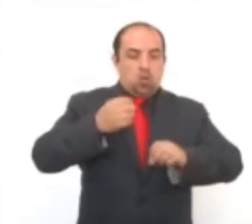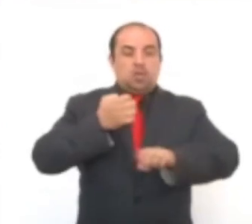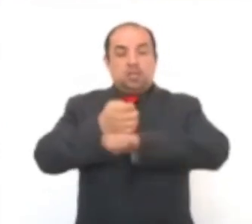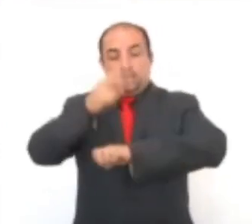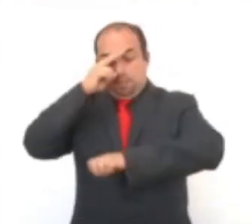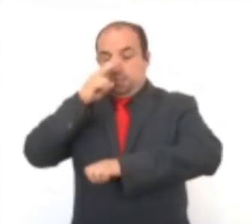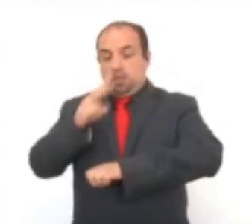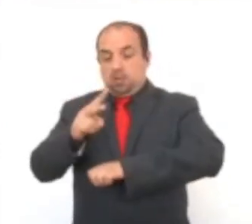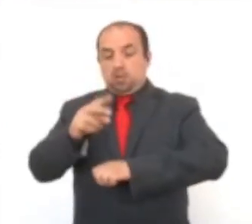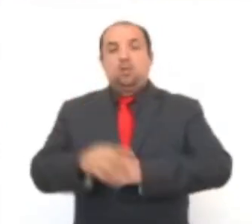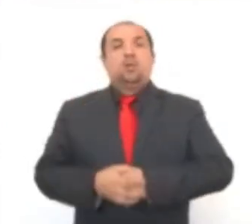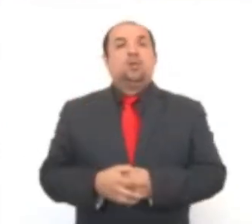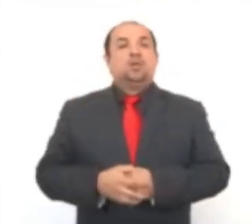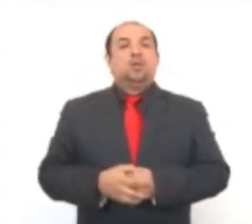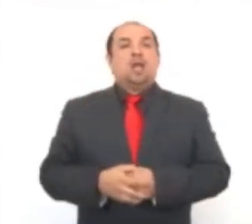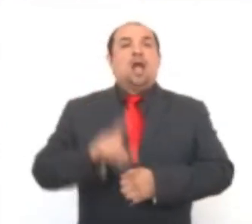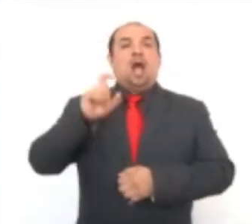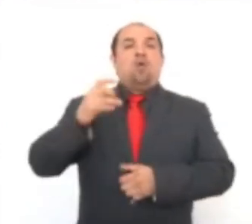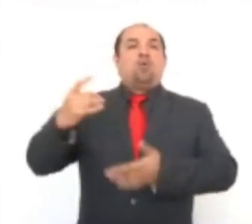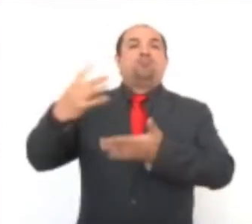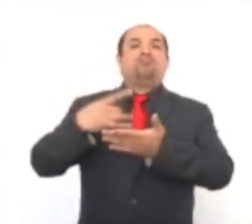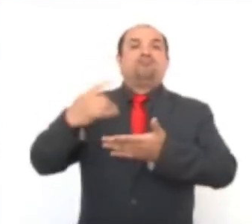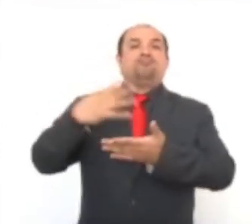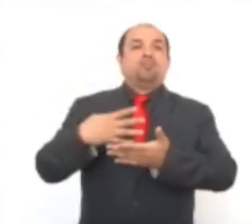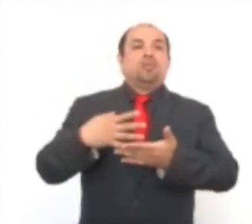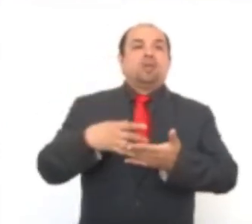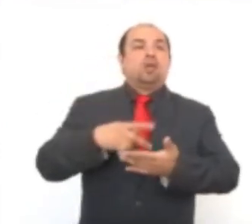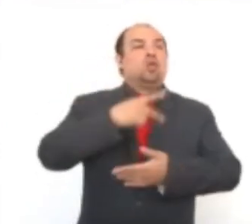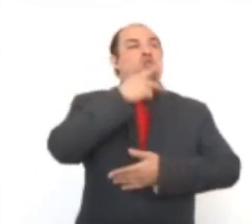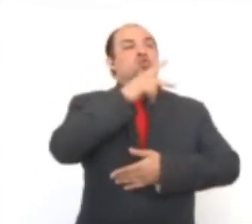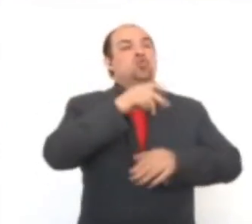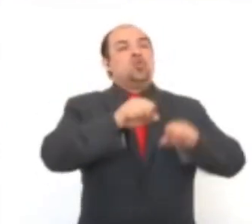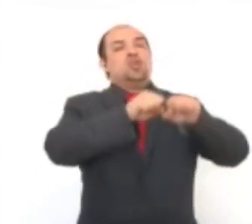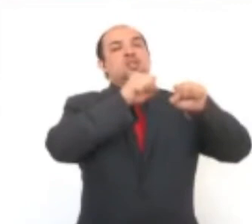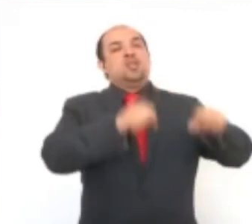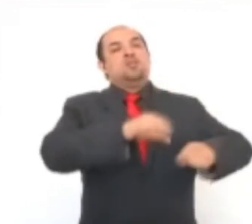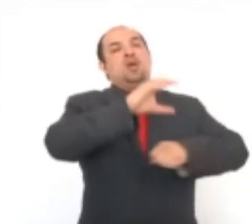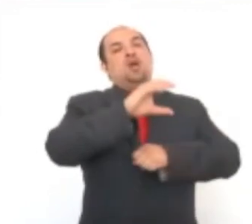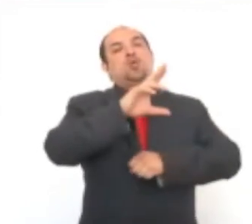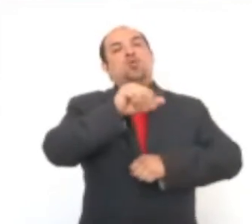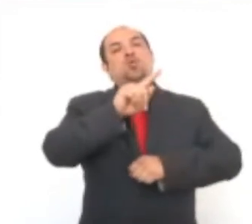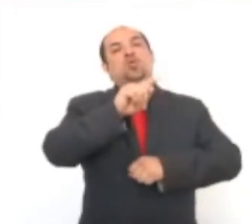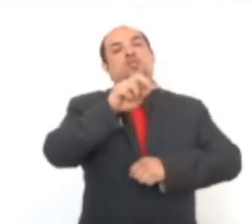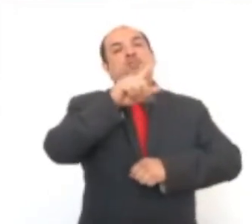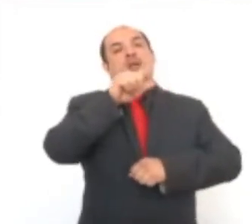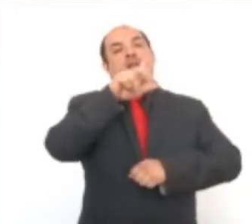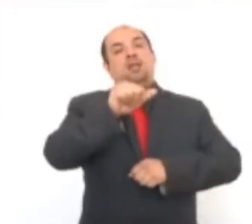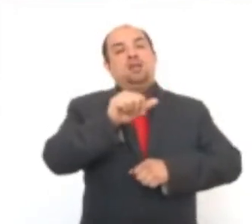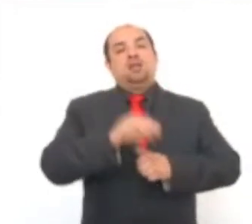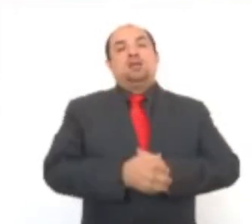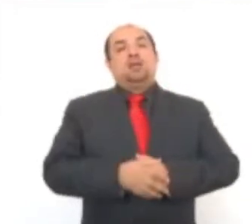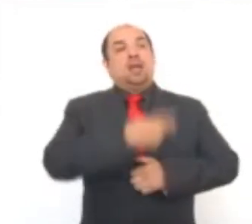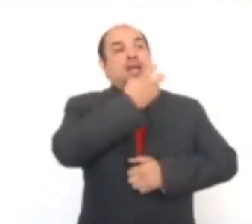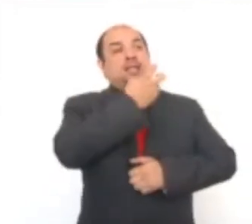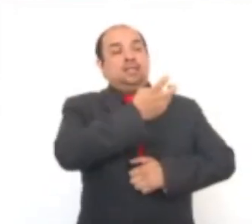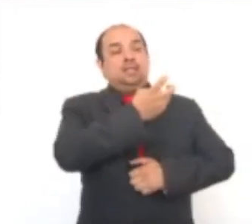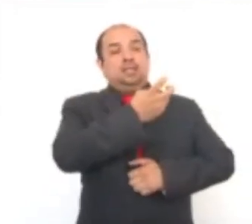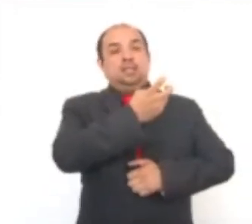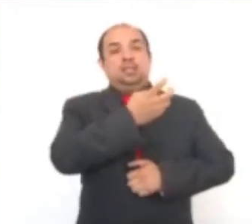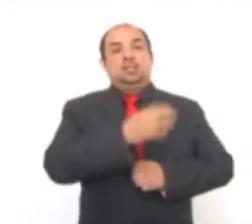de México, recibimos agua del sistema Cutzamala, que se ha